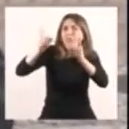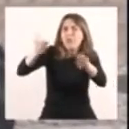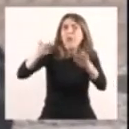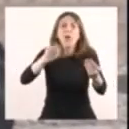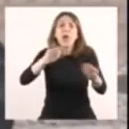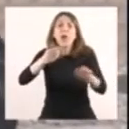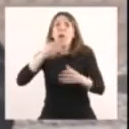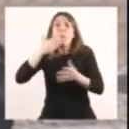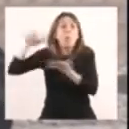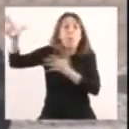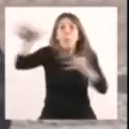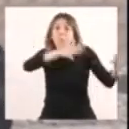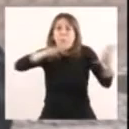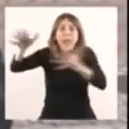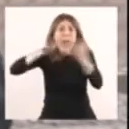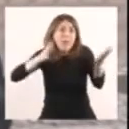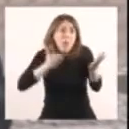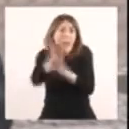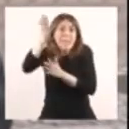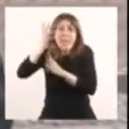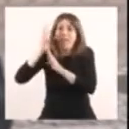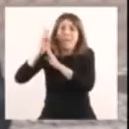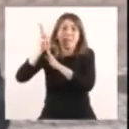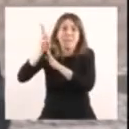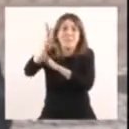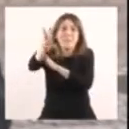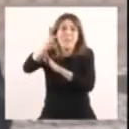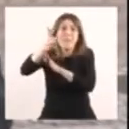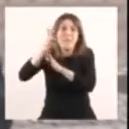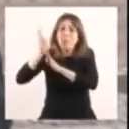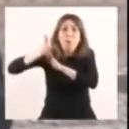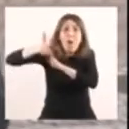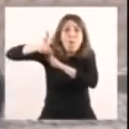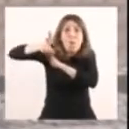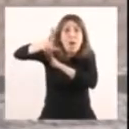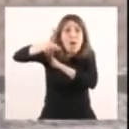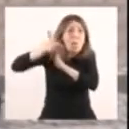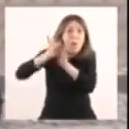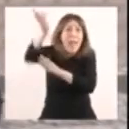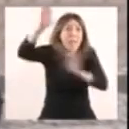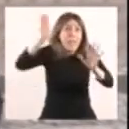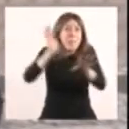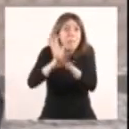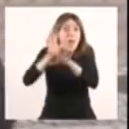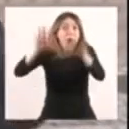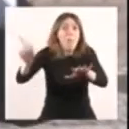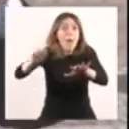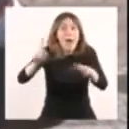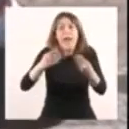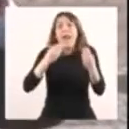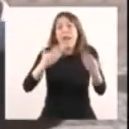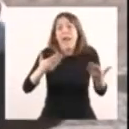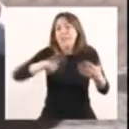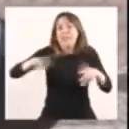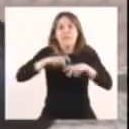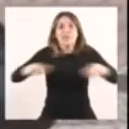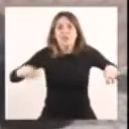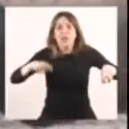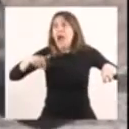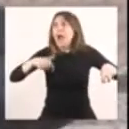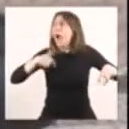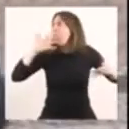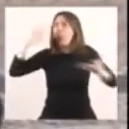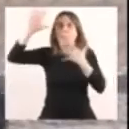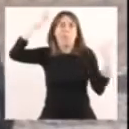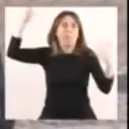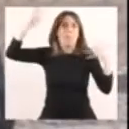muere y lo estamos sintiendo en todo este rato que estamos acá. Permanentemente, este viento que hace tan